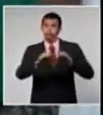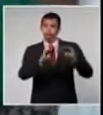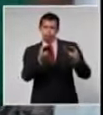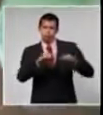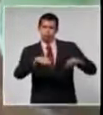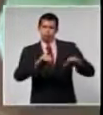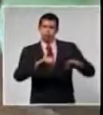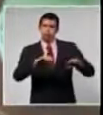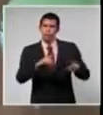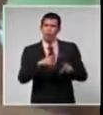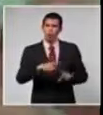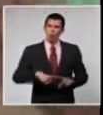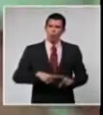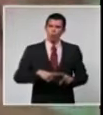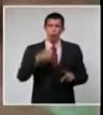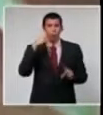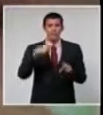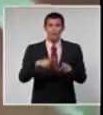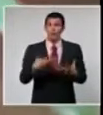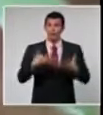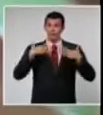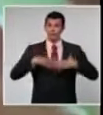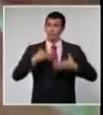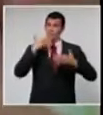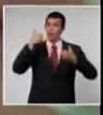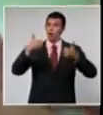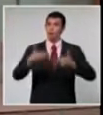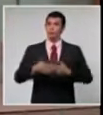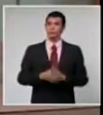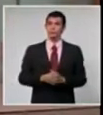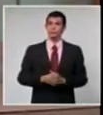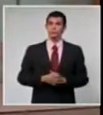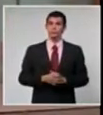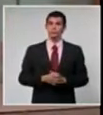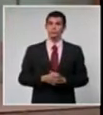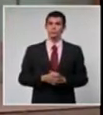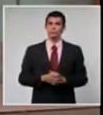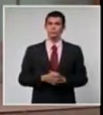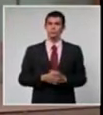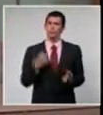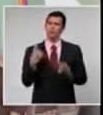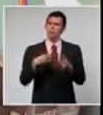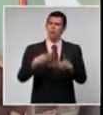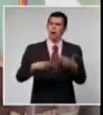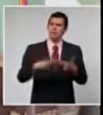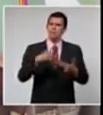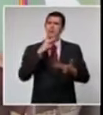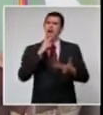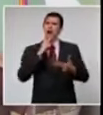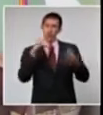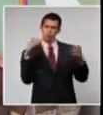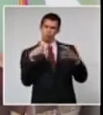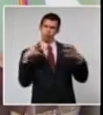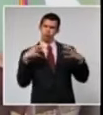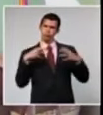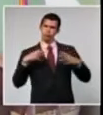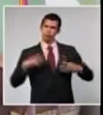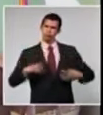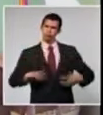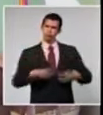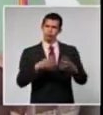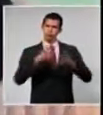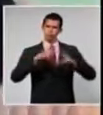el hidromasaje y las dinámicas de grupo para enfermedades crónicas no transmisibles como el asma, la diabetes, la hipertensión arterial. Dentro